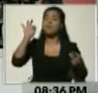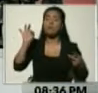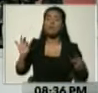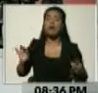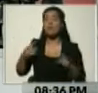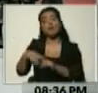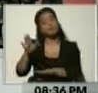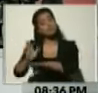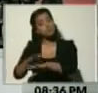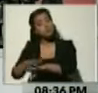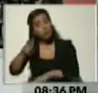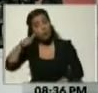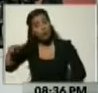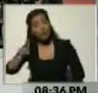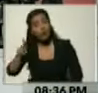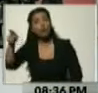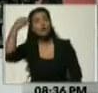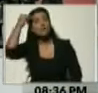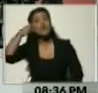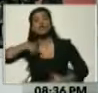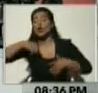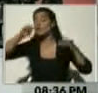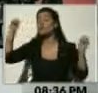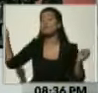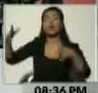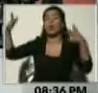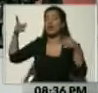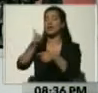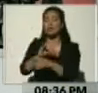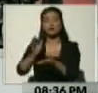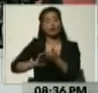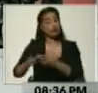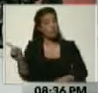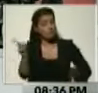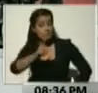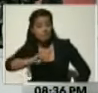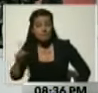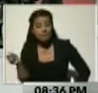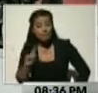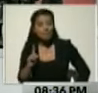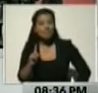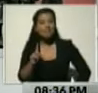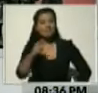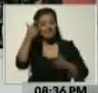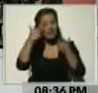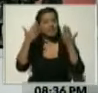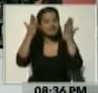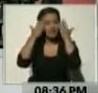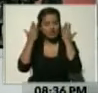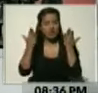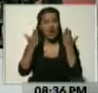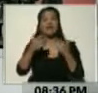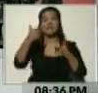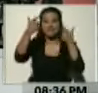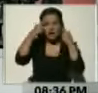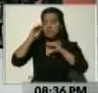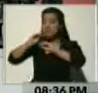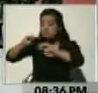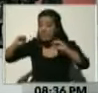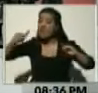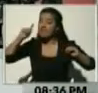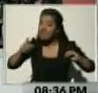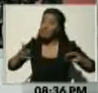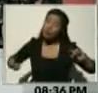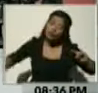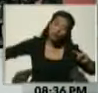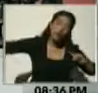mesías. Todos los problemas que tenía nuestro país, de dónde venía, el presidente llamó a la participación de todas